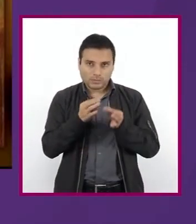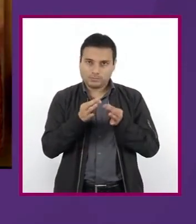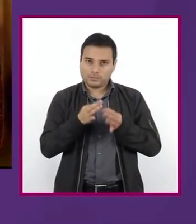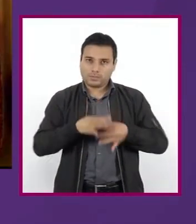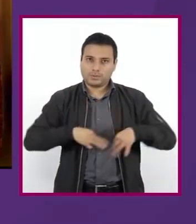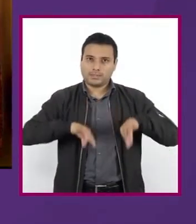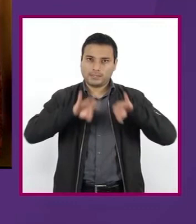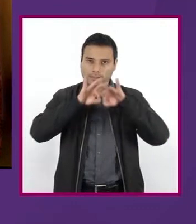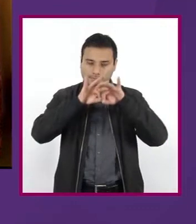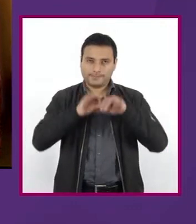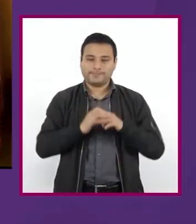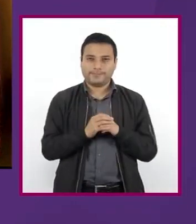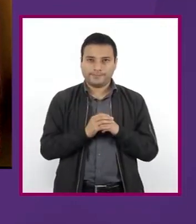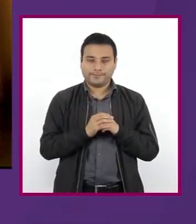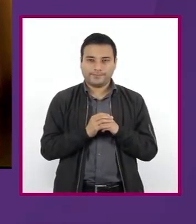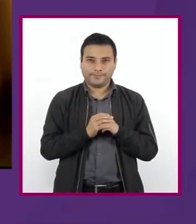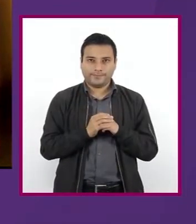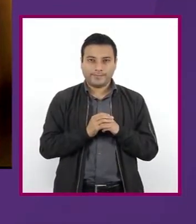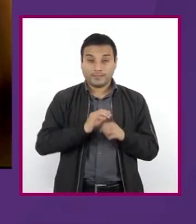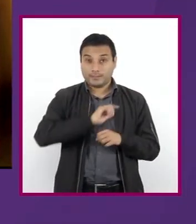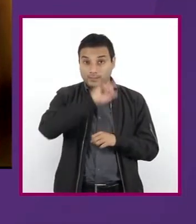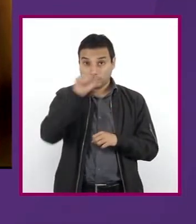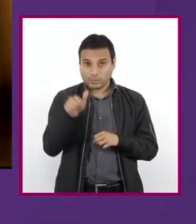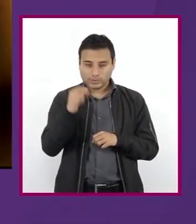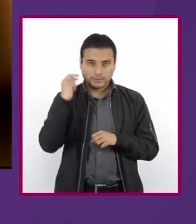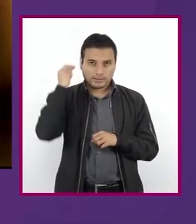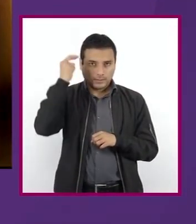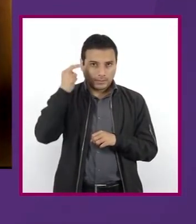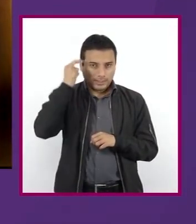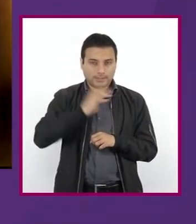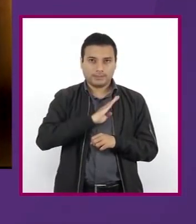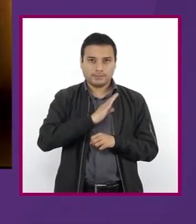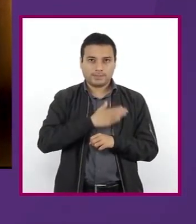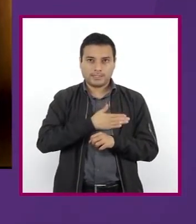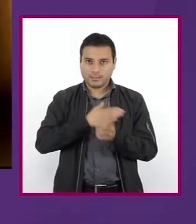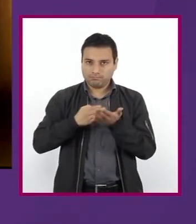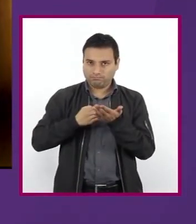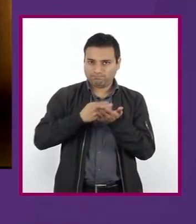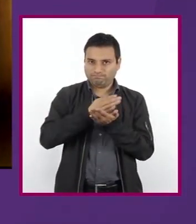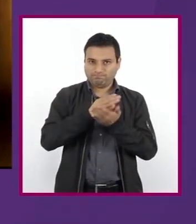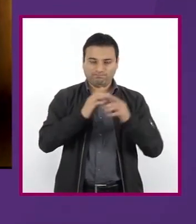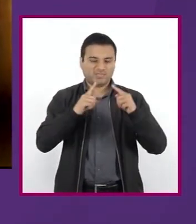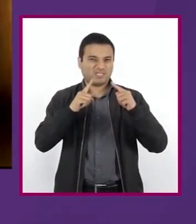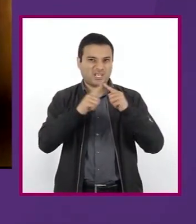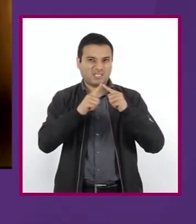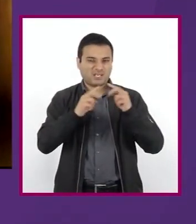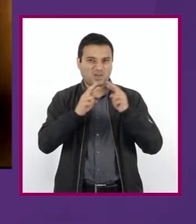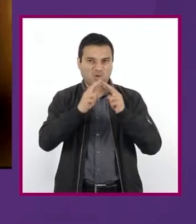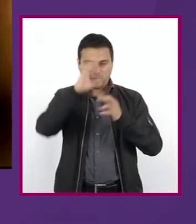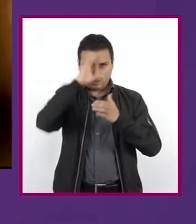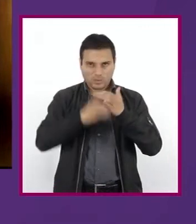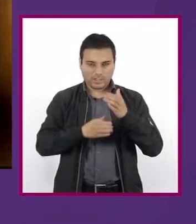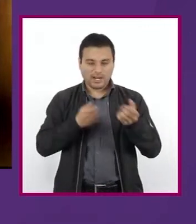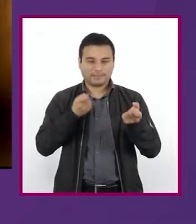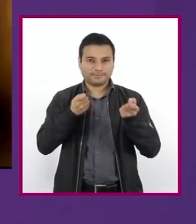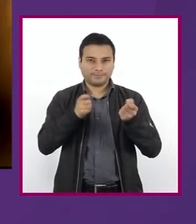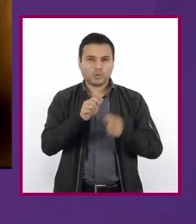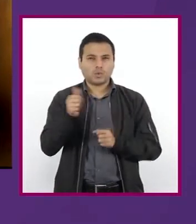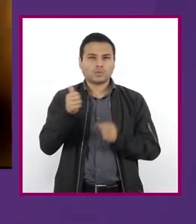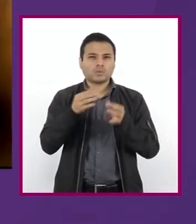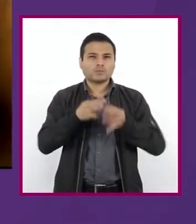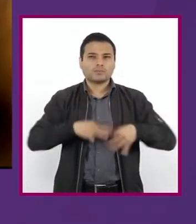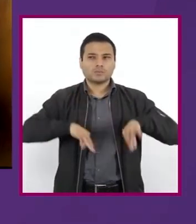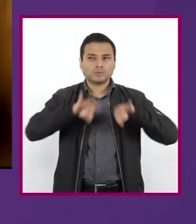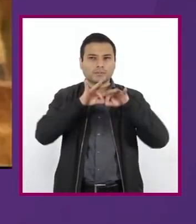importante del control que va a tener la corona española sobre la Iglesia. Otra de las medidas más importantes tiene que